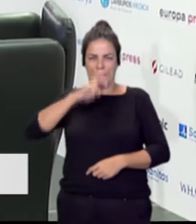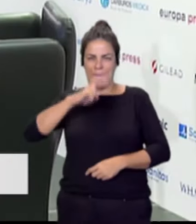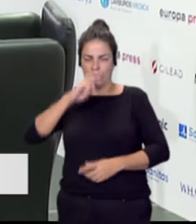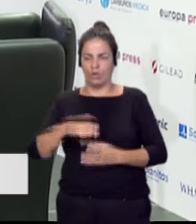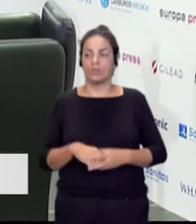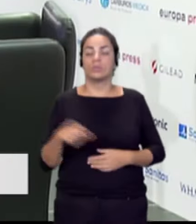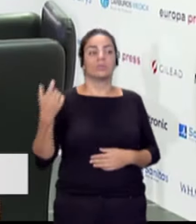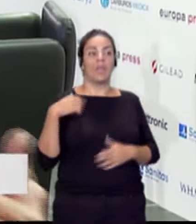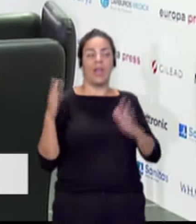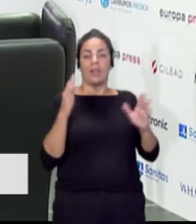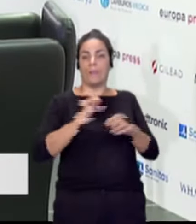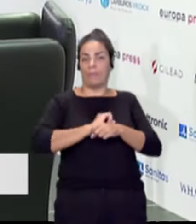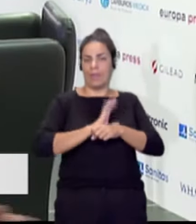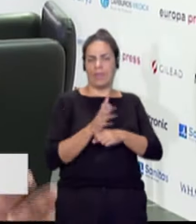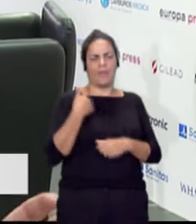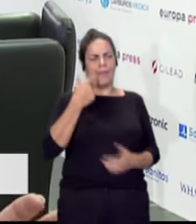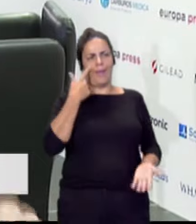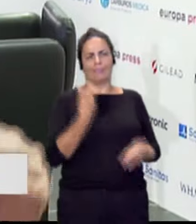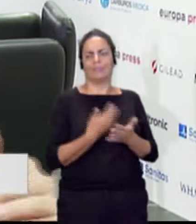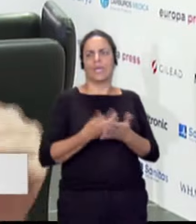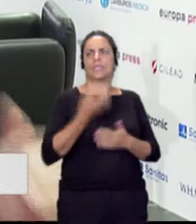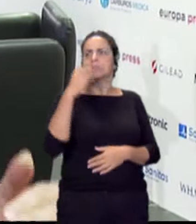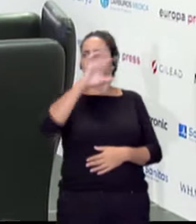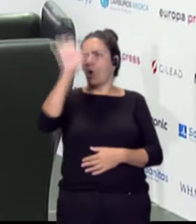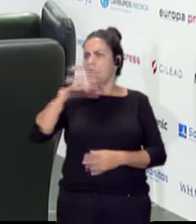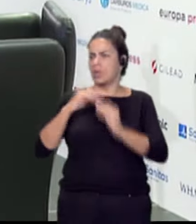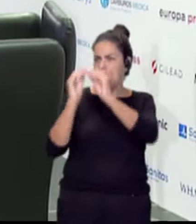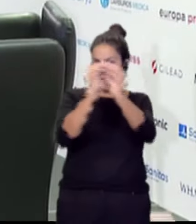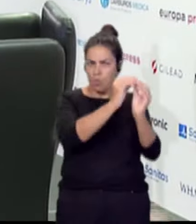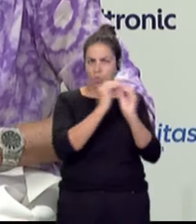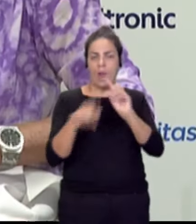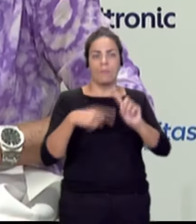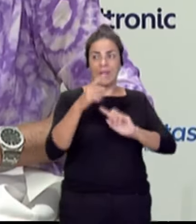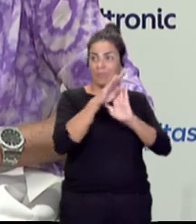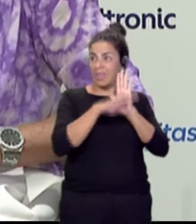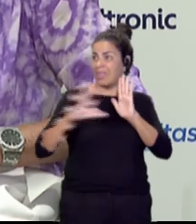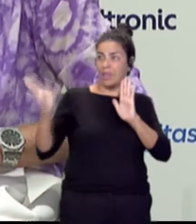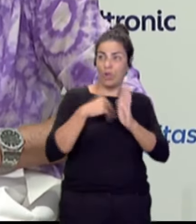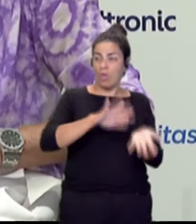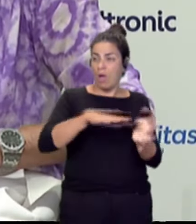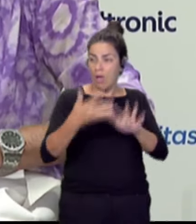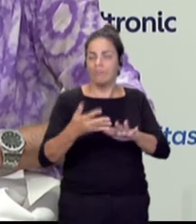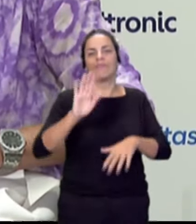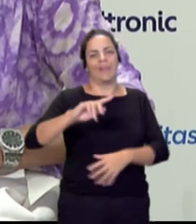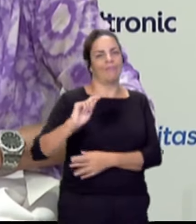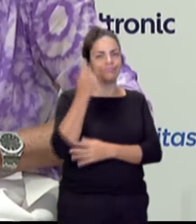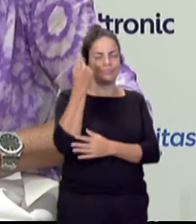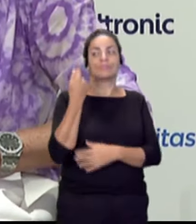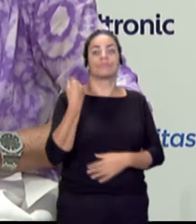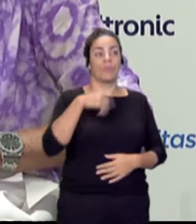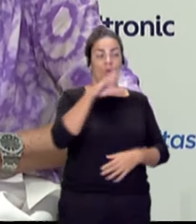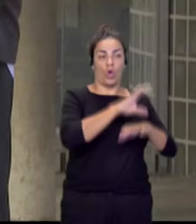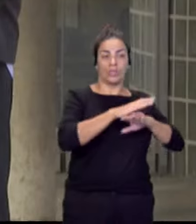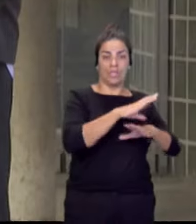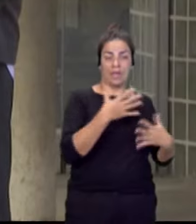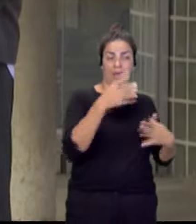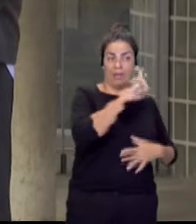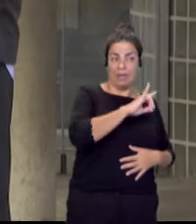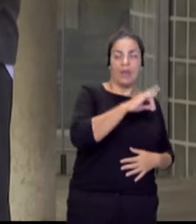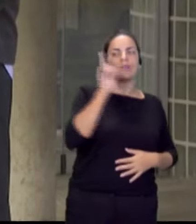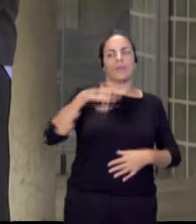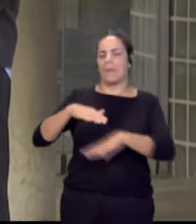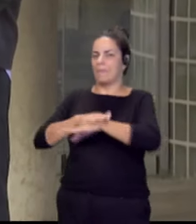las comunidades y la puesta en marcha de determinadas medidas a la vez funcionó. Esa coordinación que defiende la consejera canaria también la hace suya el Ministerio.